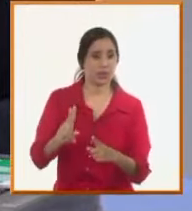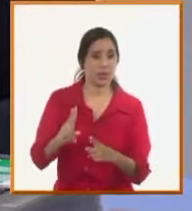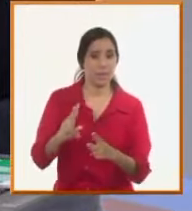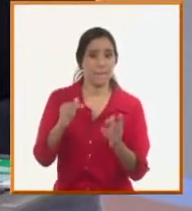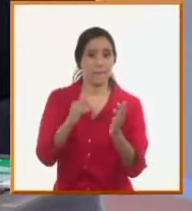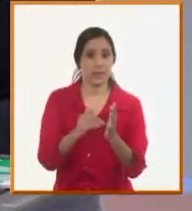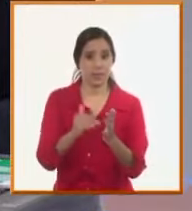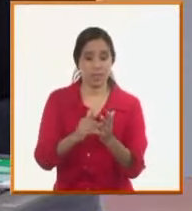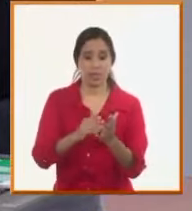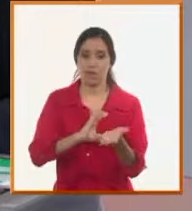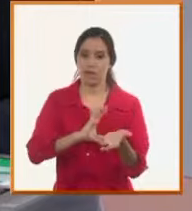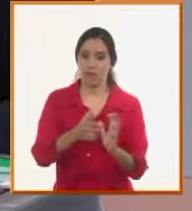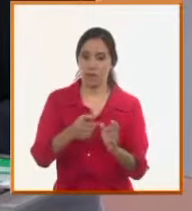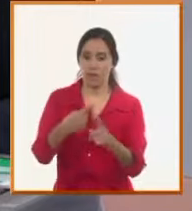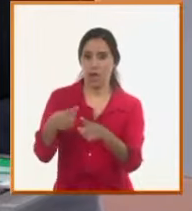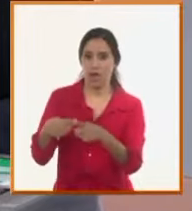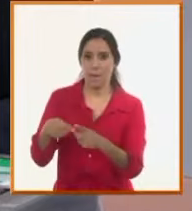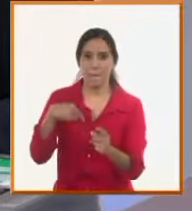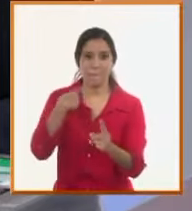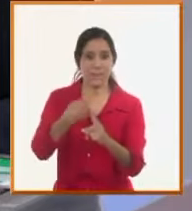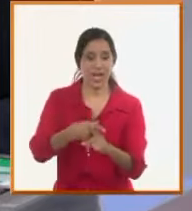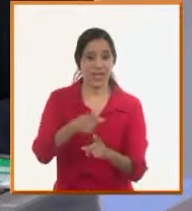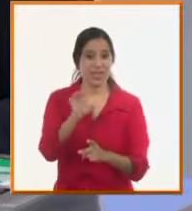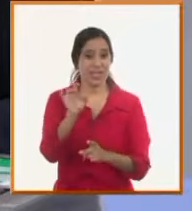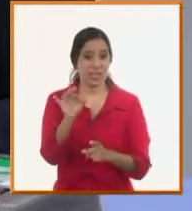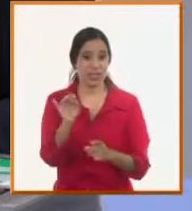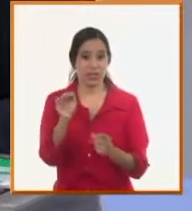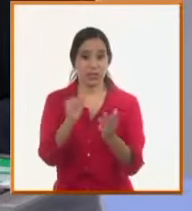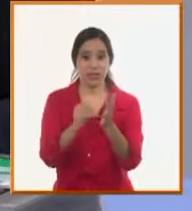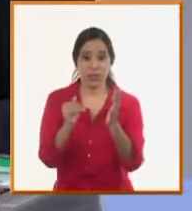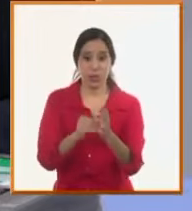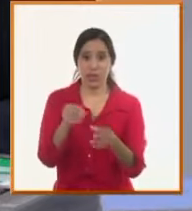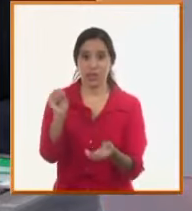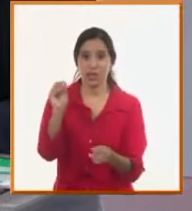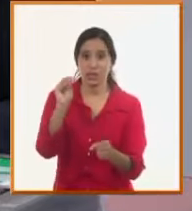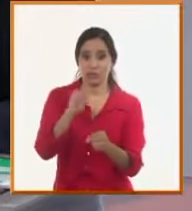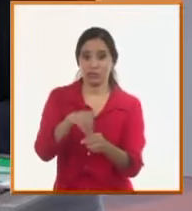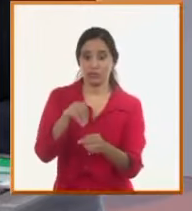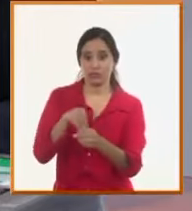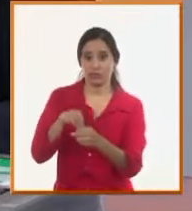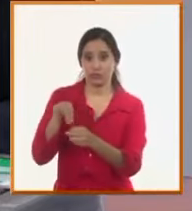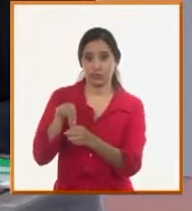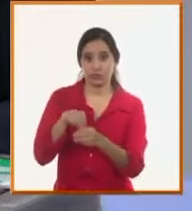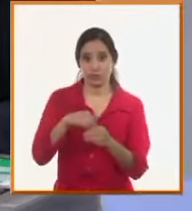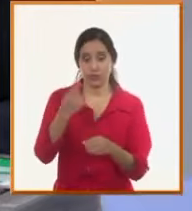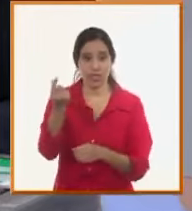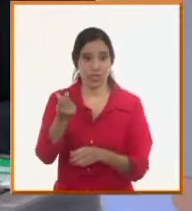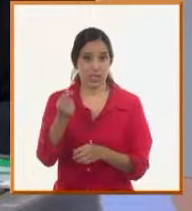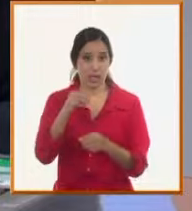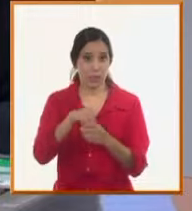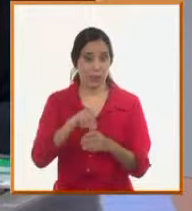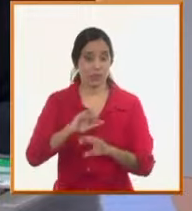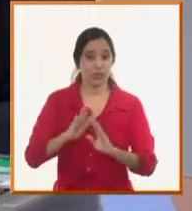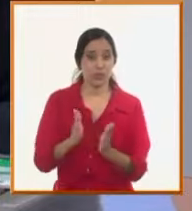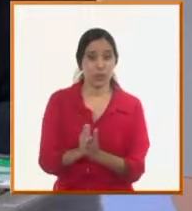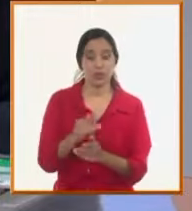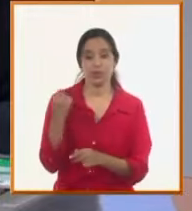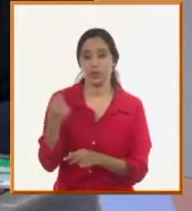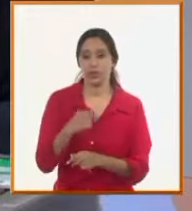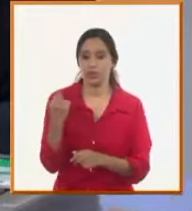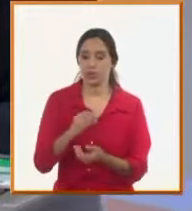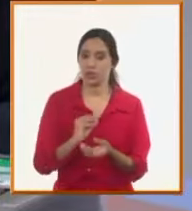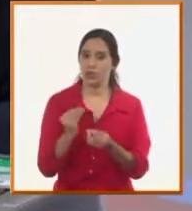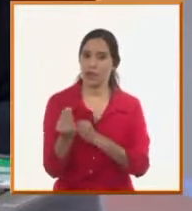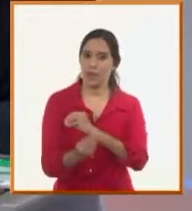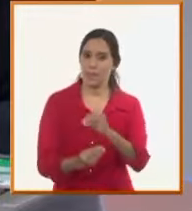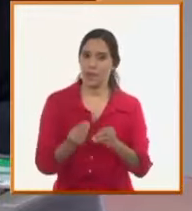millones de ingresos por esa vía, y por lo tanto estamos dando pasos para nosotros poder realizar los pagos a